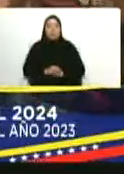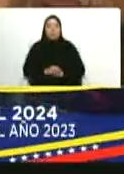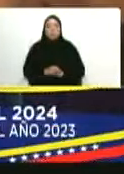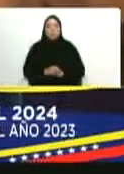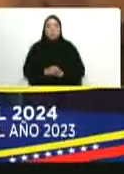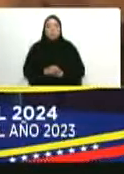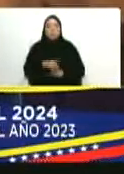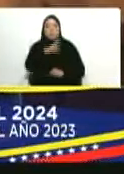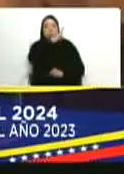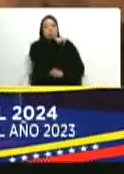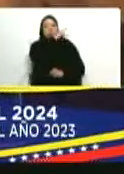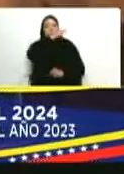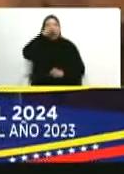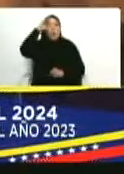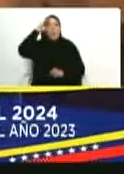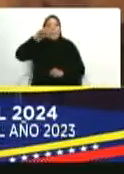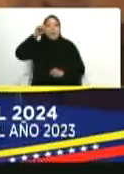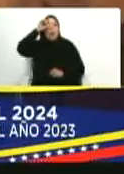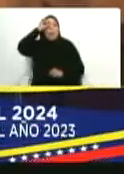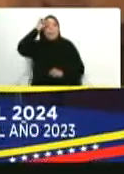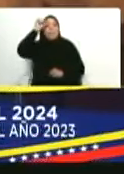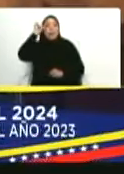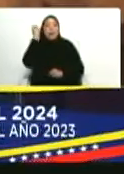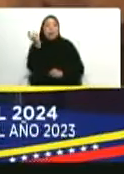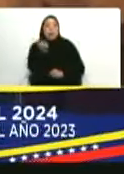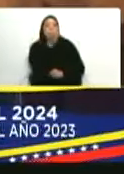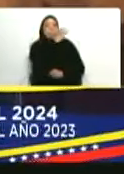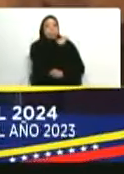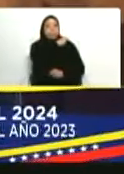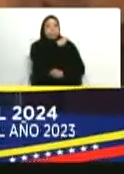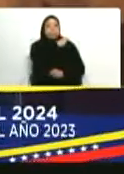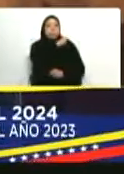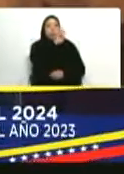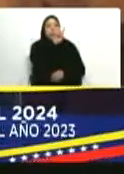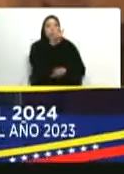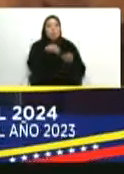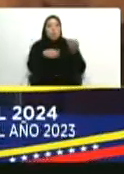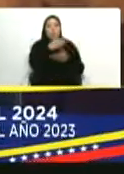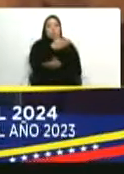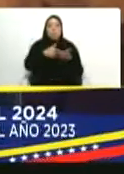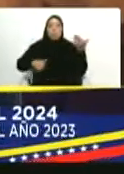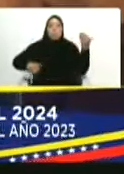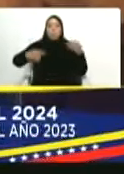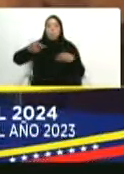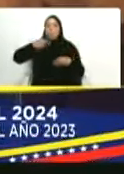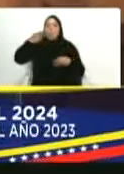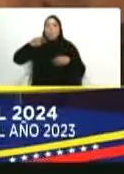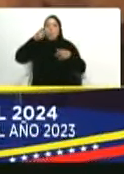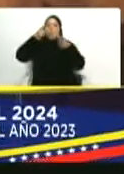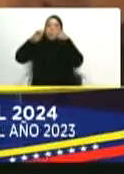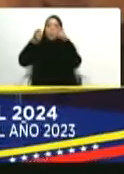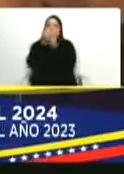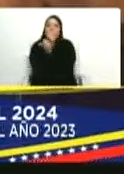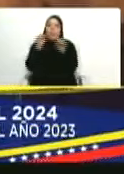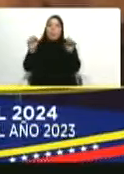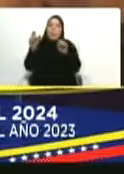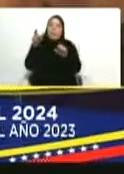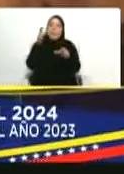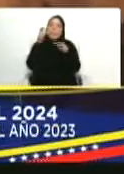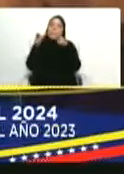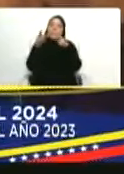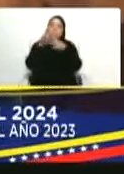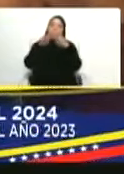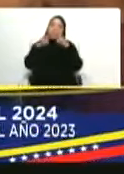General en Jefe Vladimir Padrino López, Vicepresidente de Soberanía Política, Seguridad y Paz.